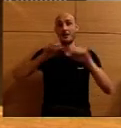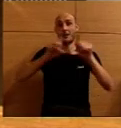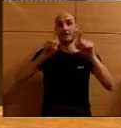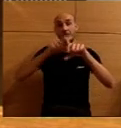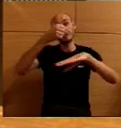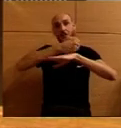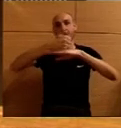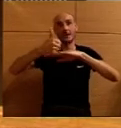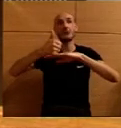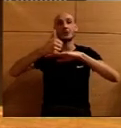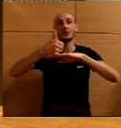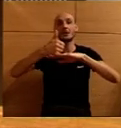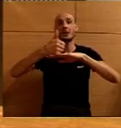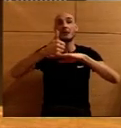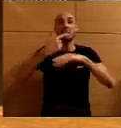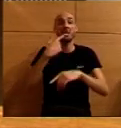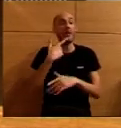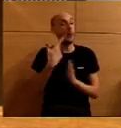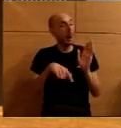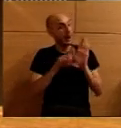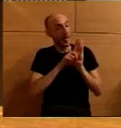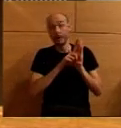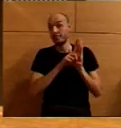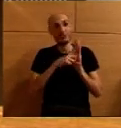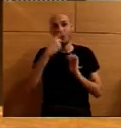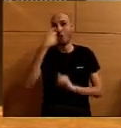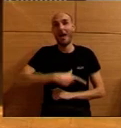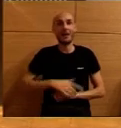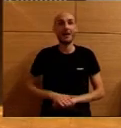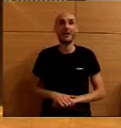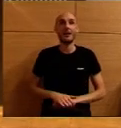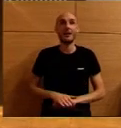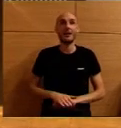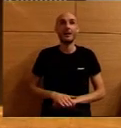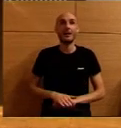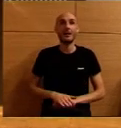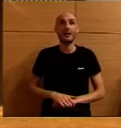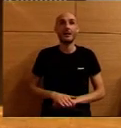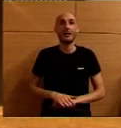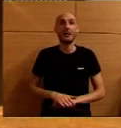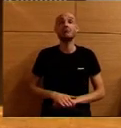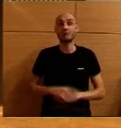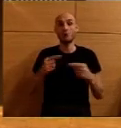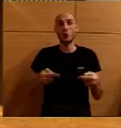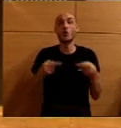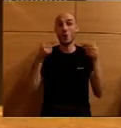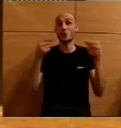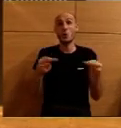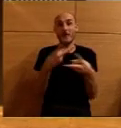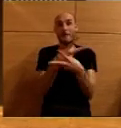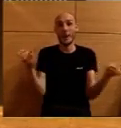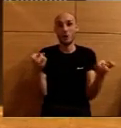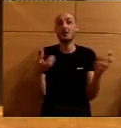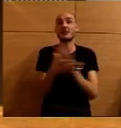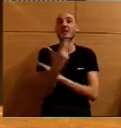empresarios, dicen que esta medida no va a ser efectiva. Al contrario, primero, va a generar más incremento